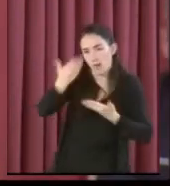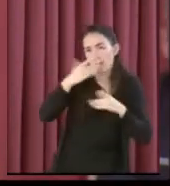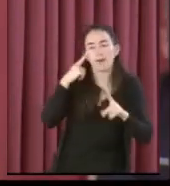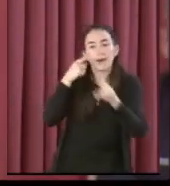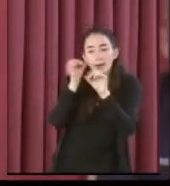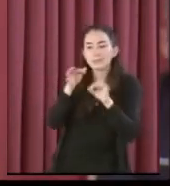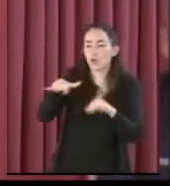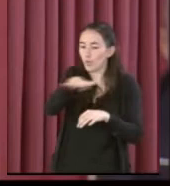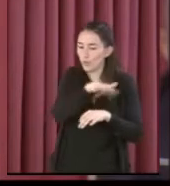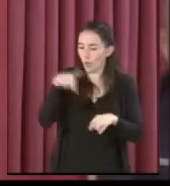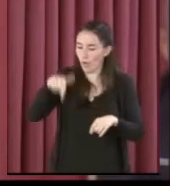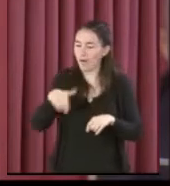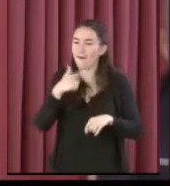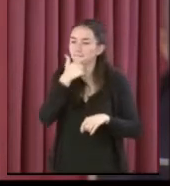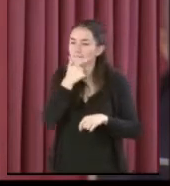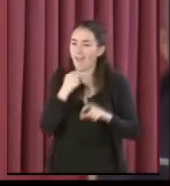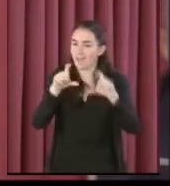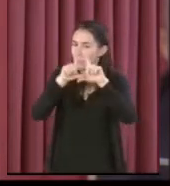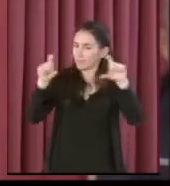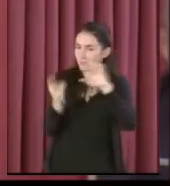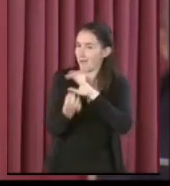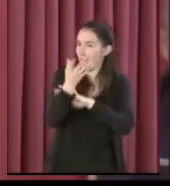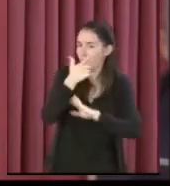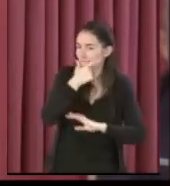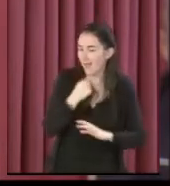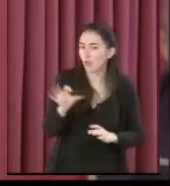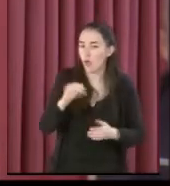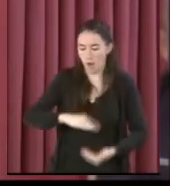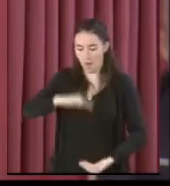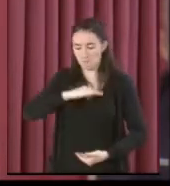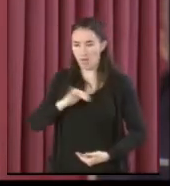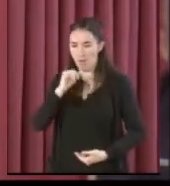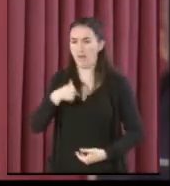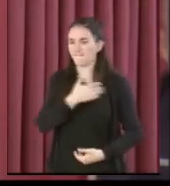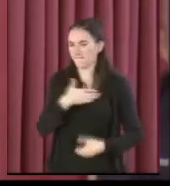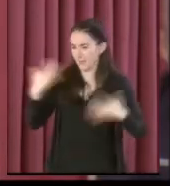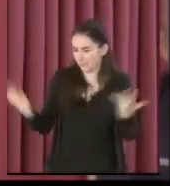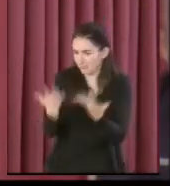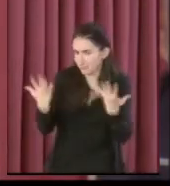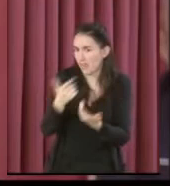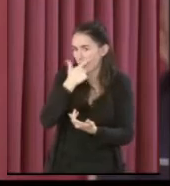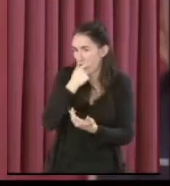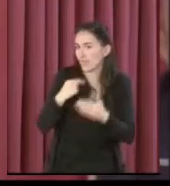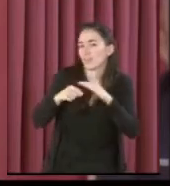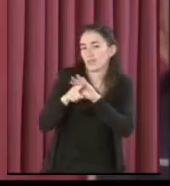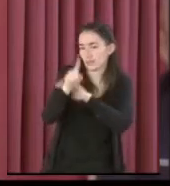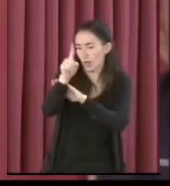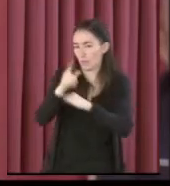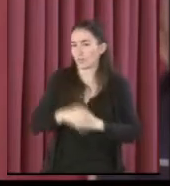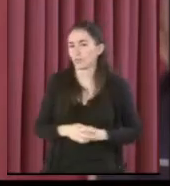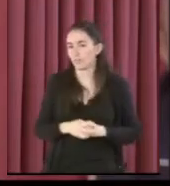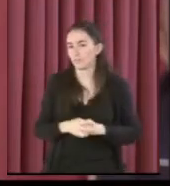actividad empresarial, para el talento, para las empresas, para los profesionales, para los emprendedores. ¿Y cómo se hace